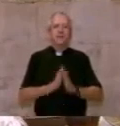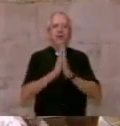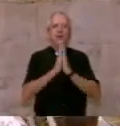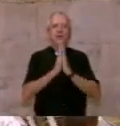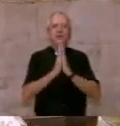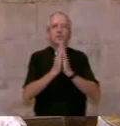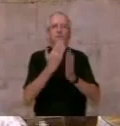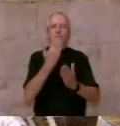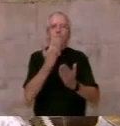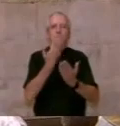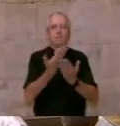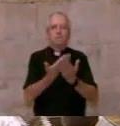De los fieles.